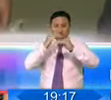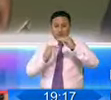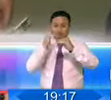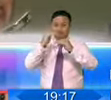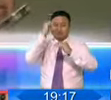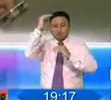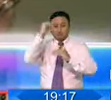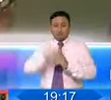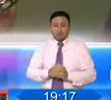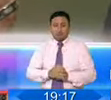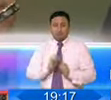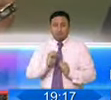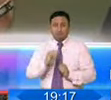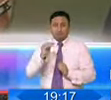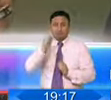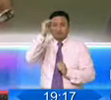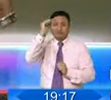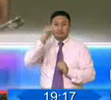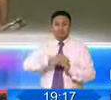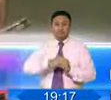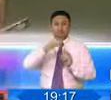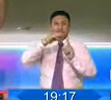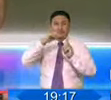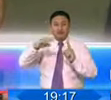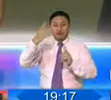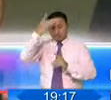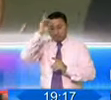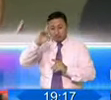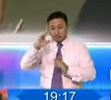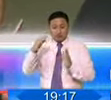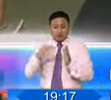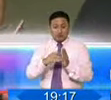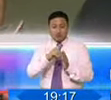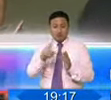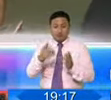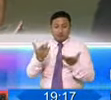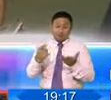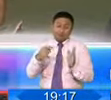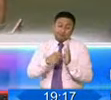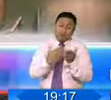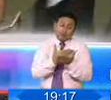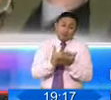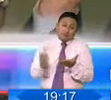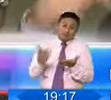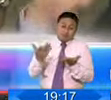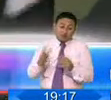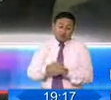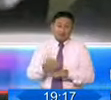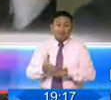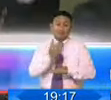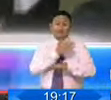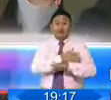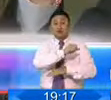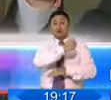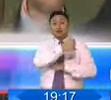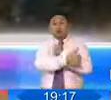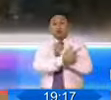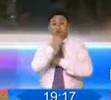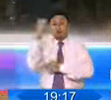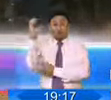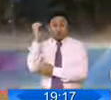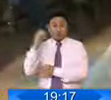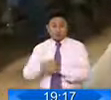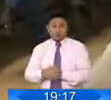Tribunal Andino. Y una vez que el Tribunal Andino se pronuncie en contra, tendrán que desmantelar la tasa, porque ya existe un precedente anterior en otro país, en Colombia.